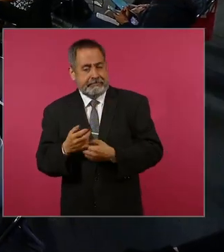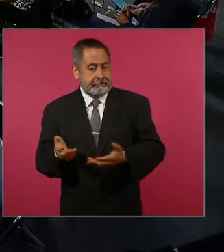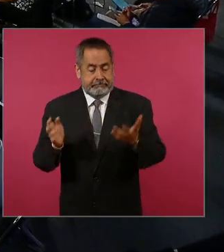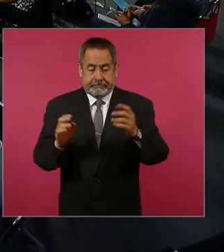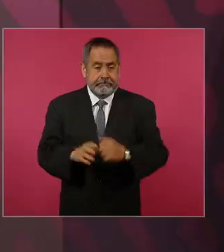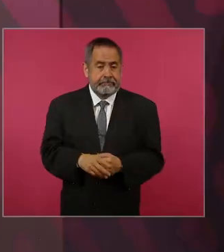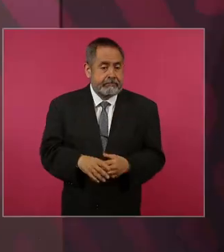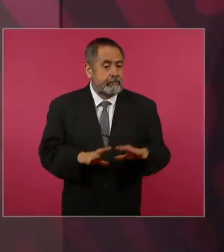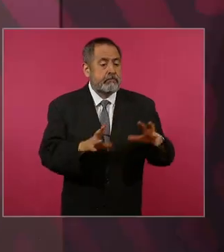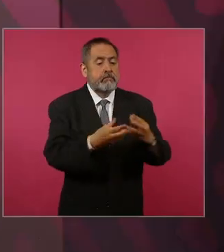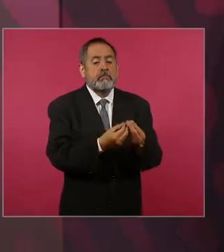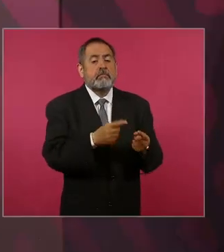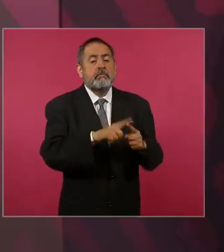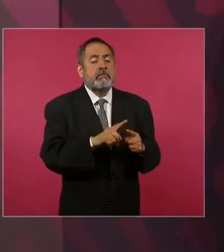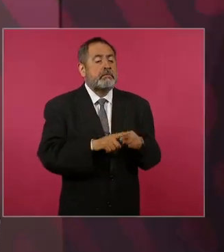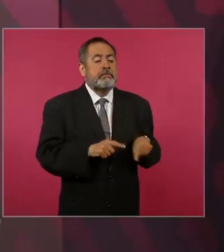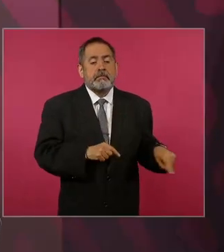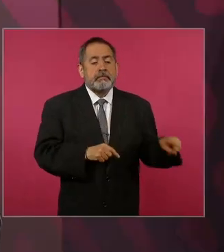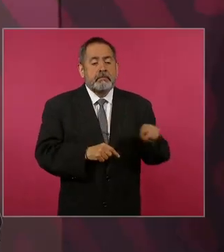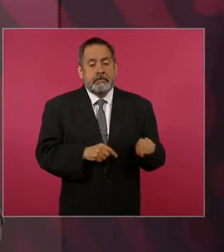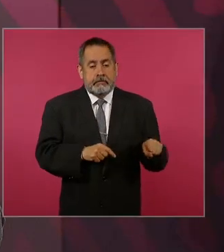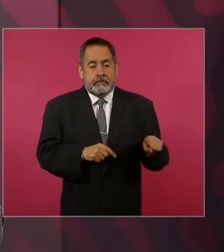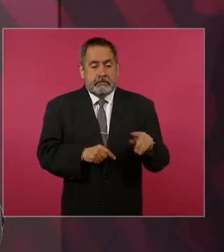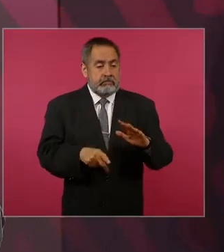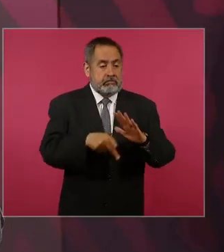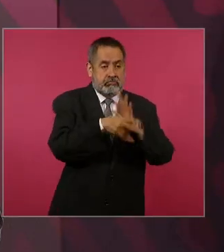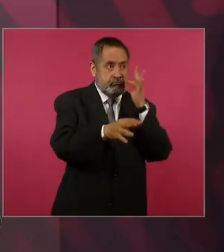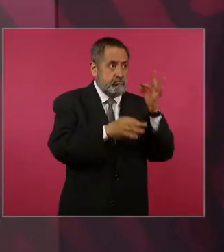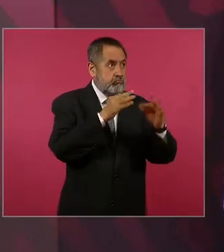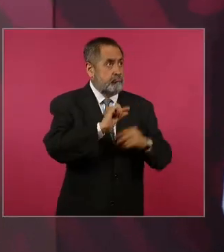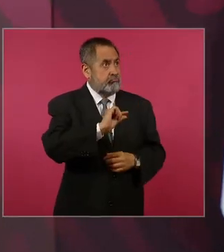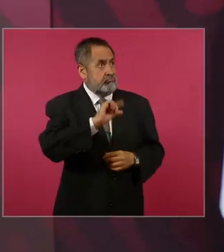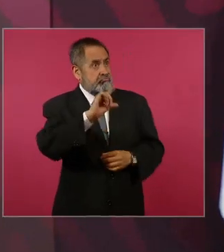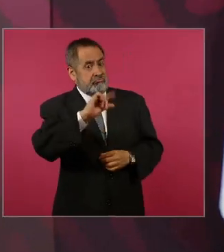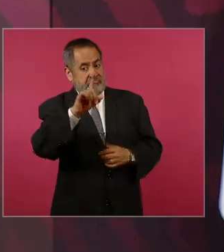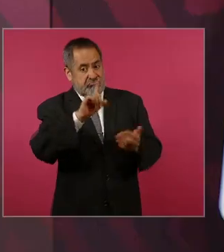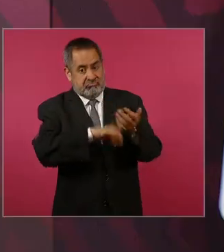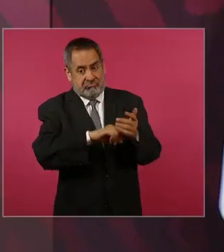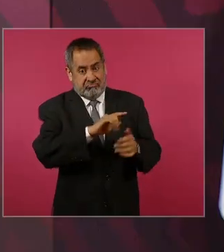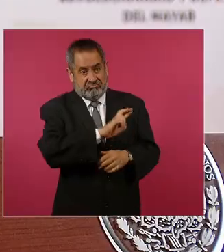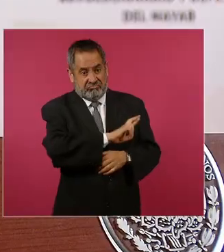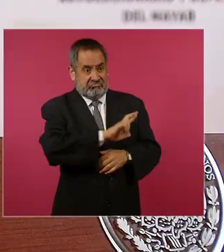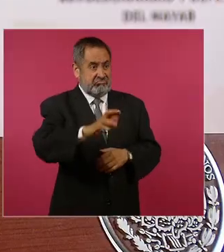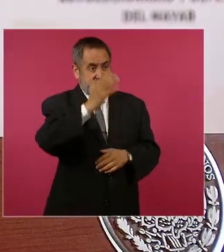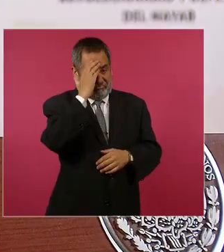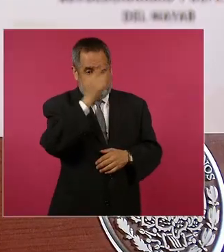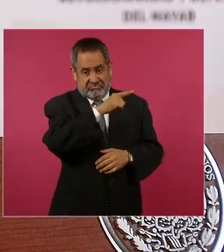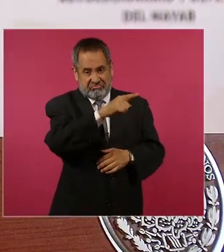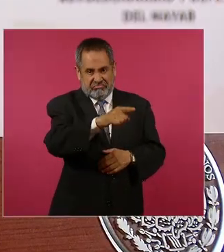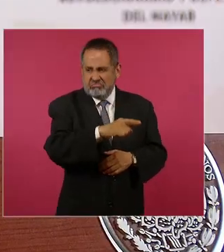Intervinieron los periodistas más destacados, más famosos,